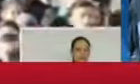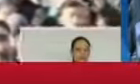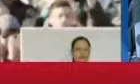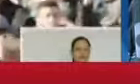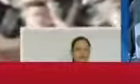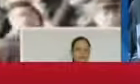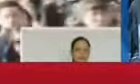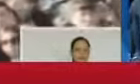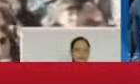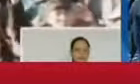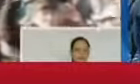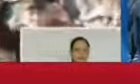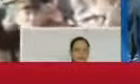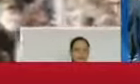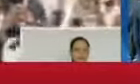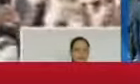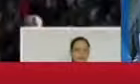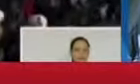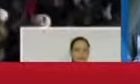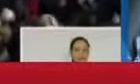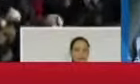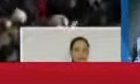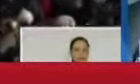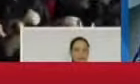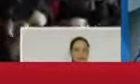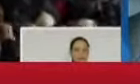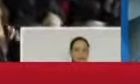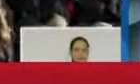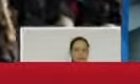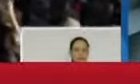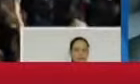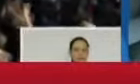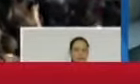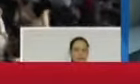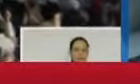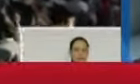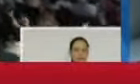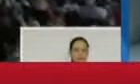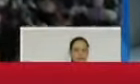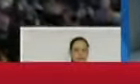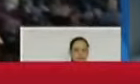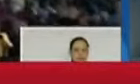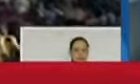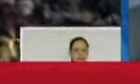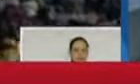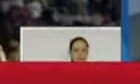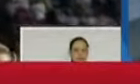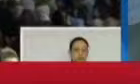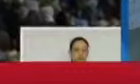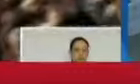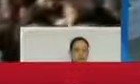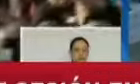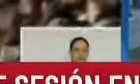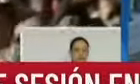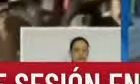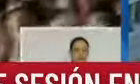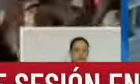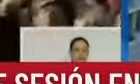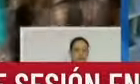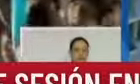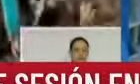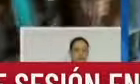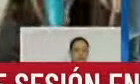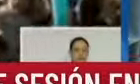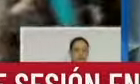gobernadora. Claro, sí, claro. Sí, a uno hablan a gobernadora, pero bueno, es muy prematuro. El otro día quedó claro